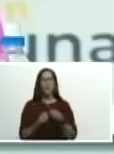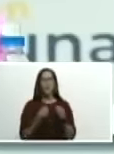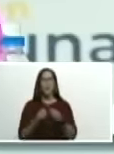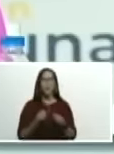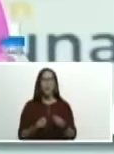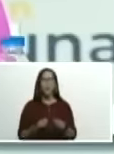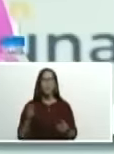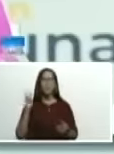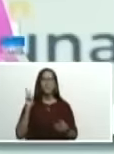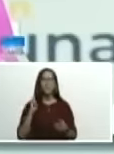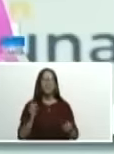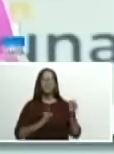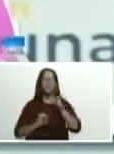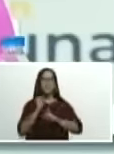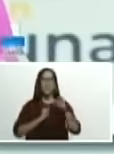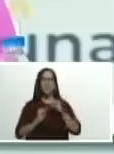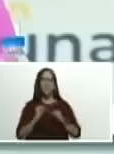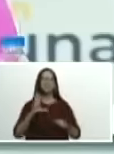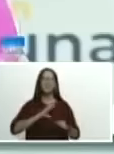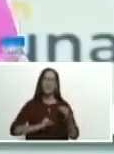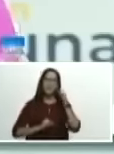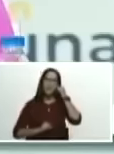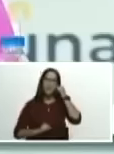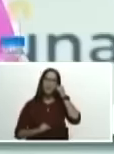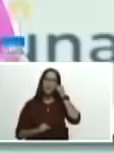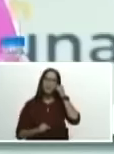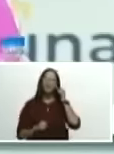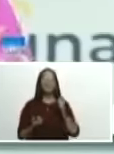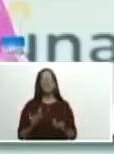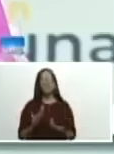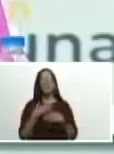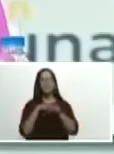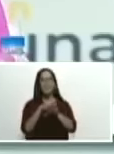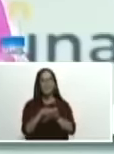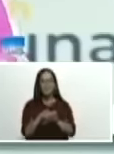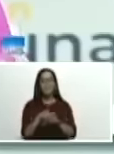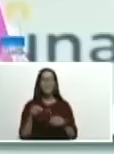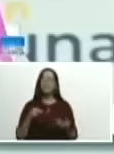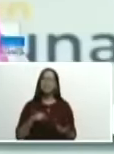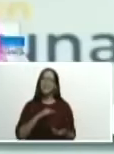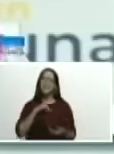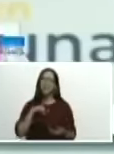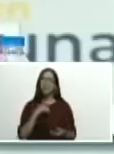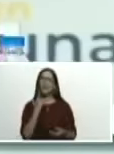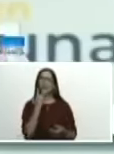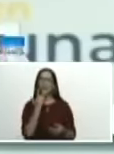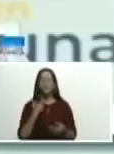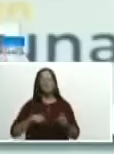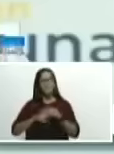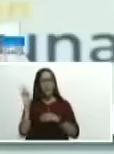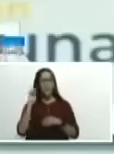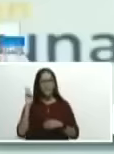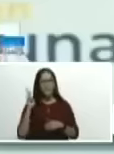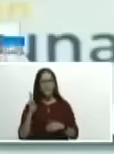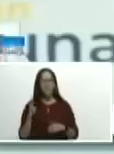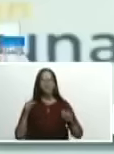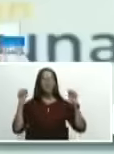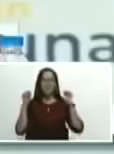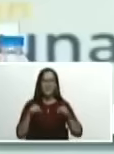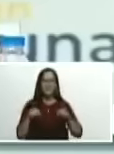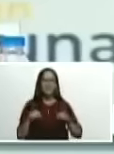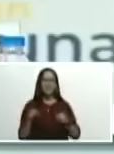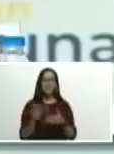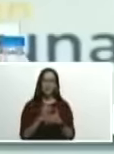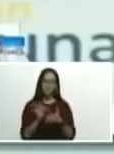república y en la defensa de la soberanía y de la integridad nacional. Vamos todos, vamos toda Venezuela, y allí el